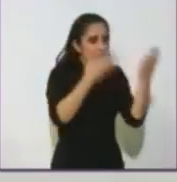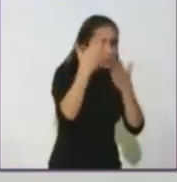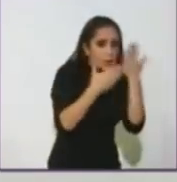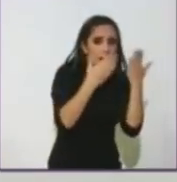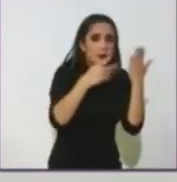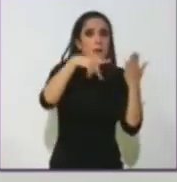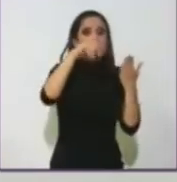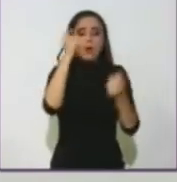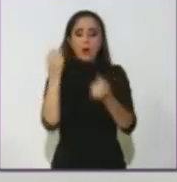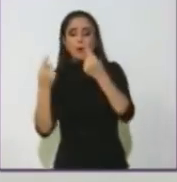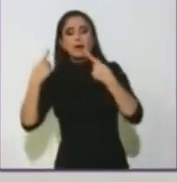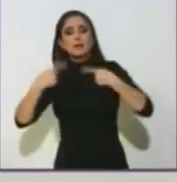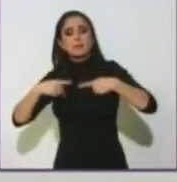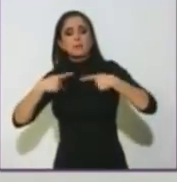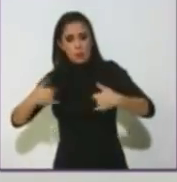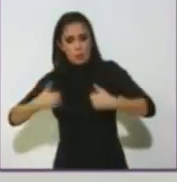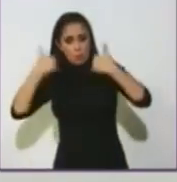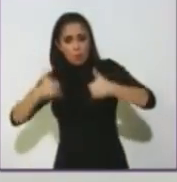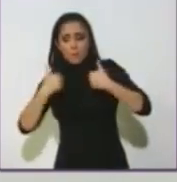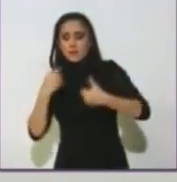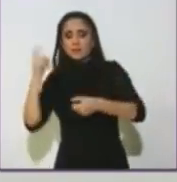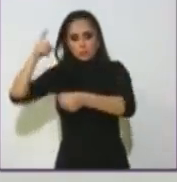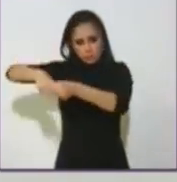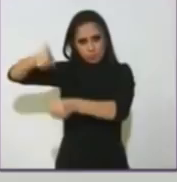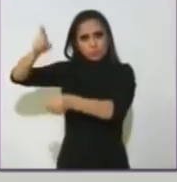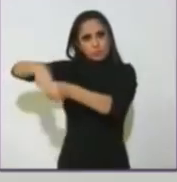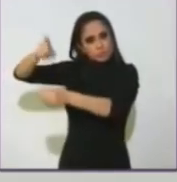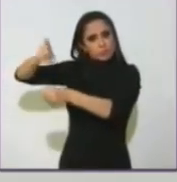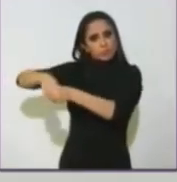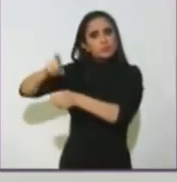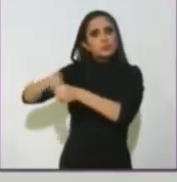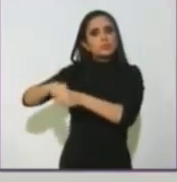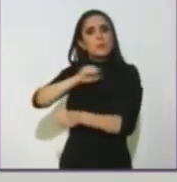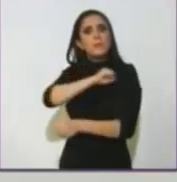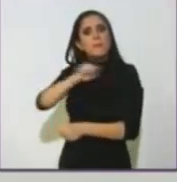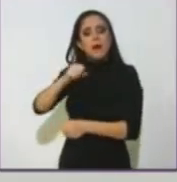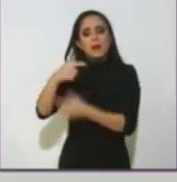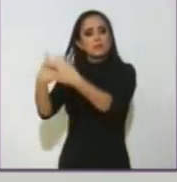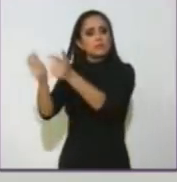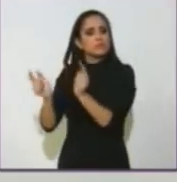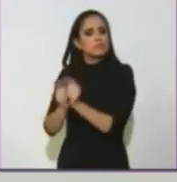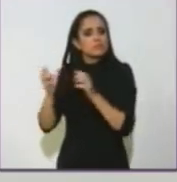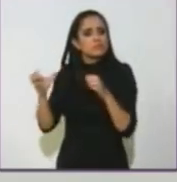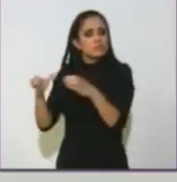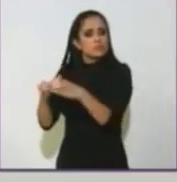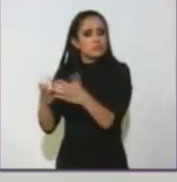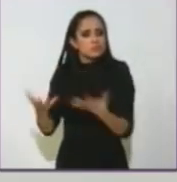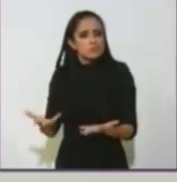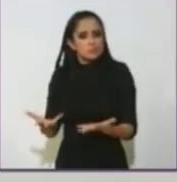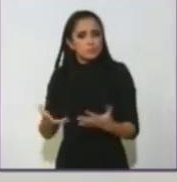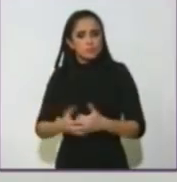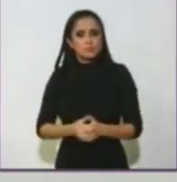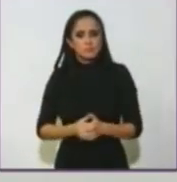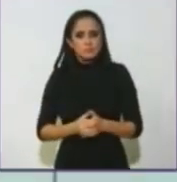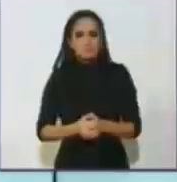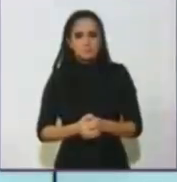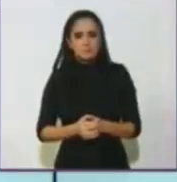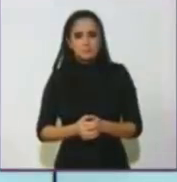que como bien lo sabes en la zona centro de la ciudad muchas ocasiones proliferan bueno si